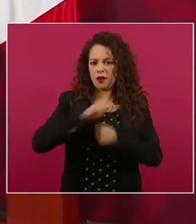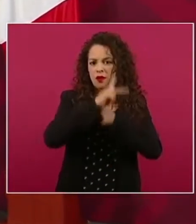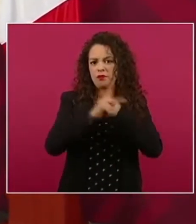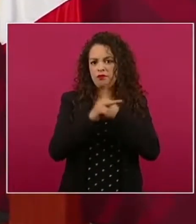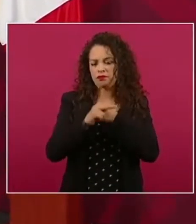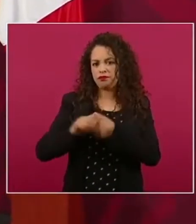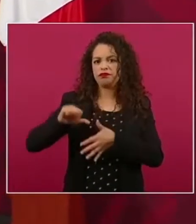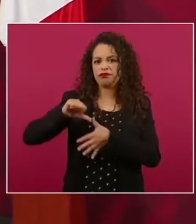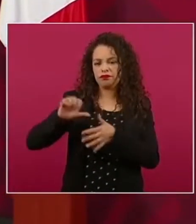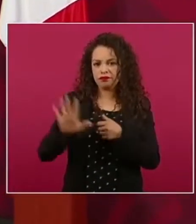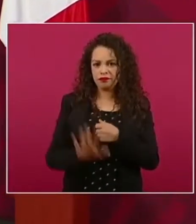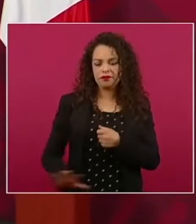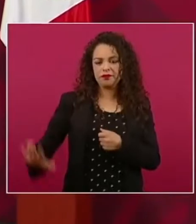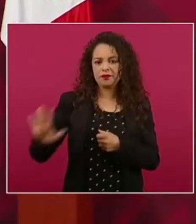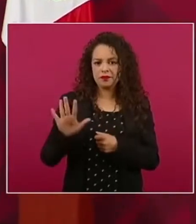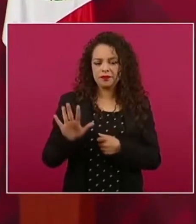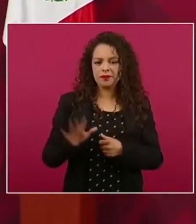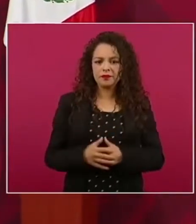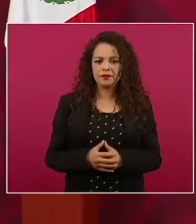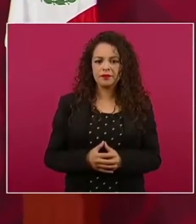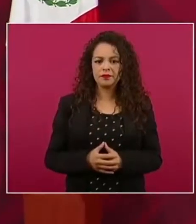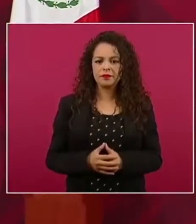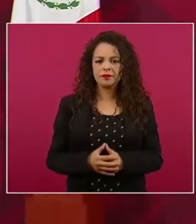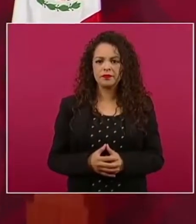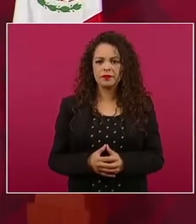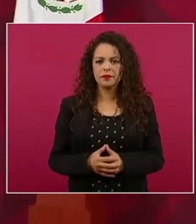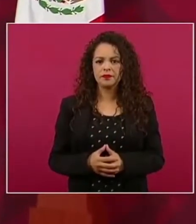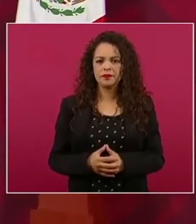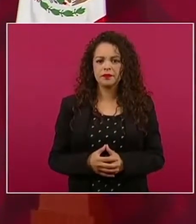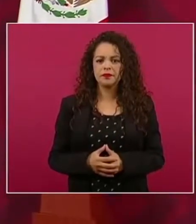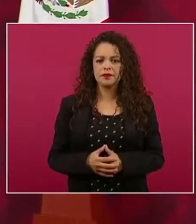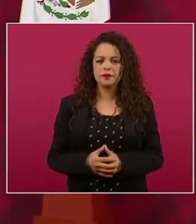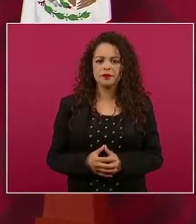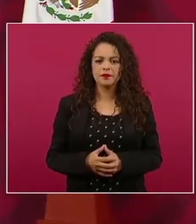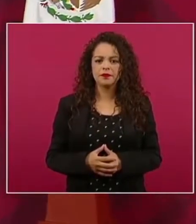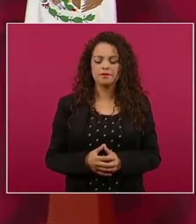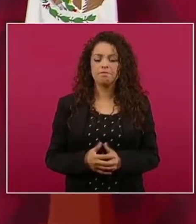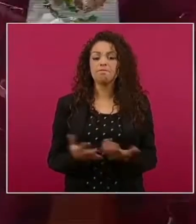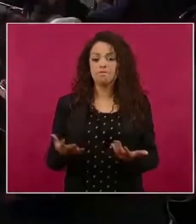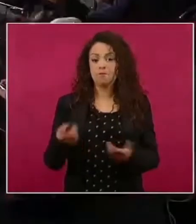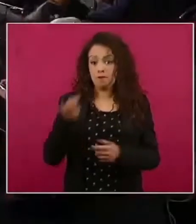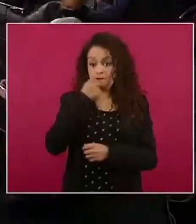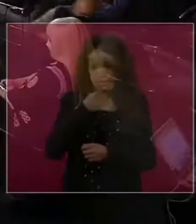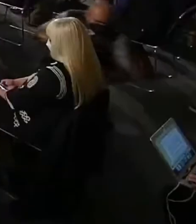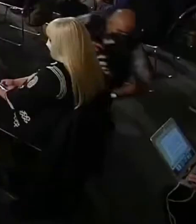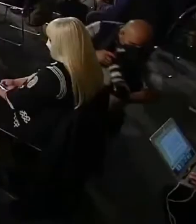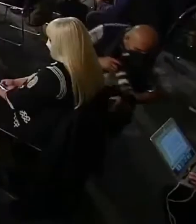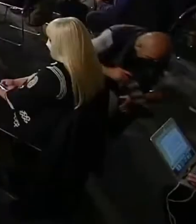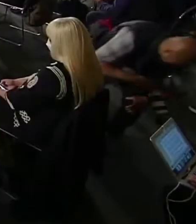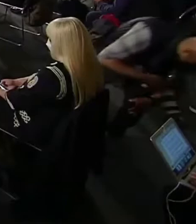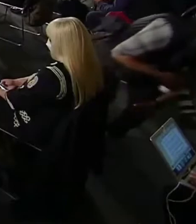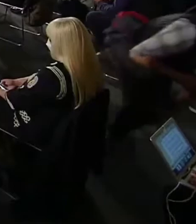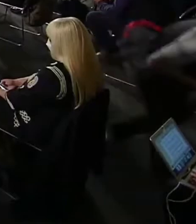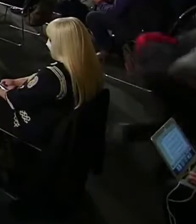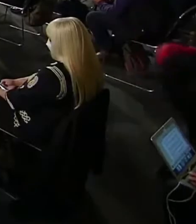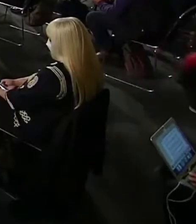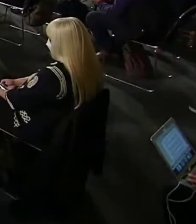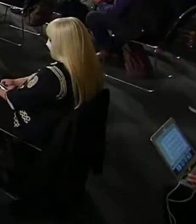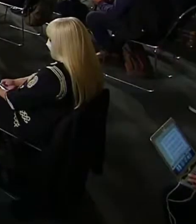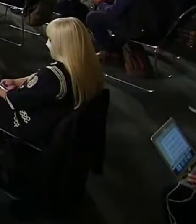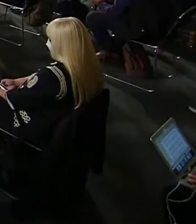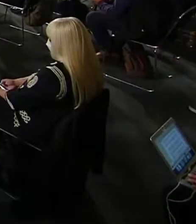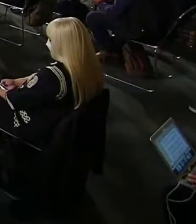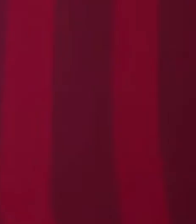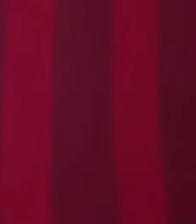y del Caribe. Entonces, vamos a investigarlo, a verlo. Llevamos buena